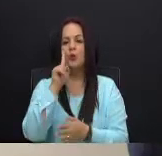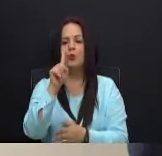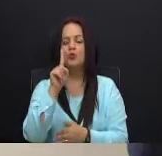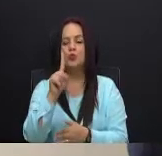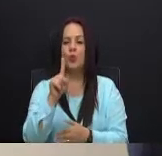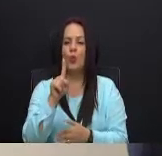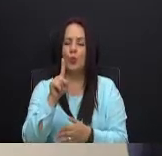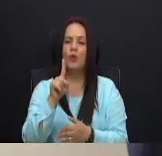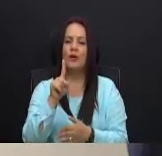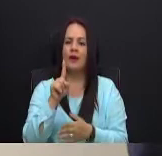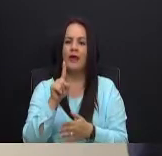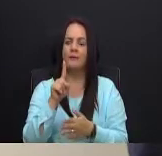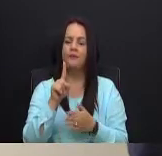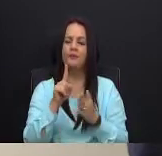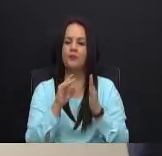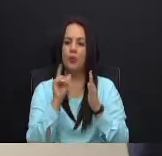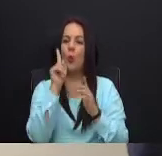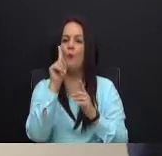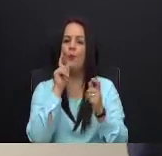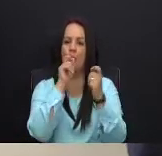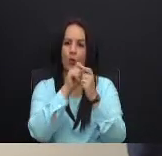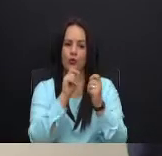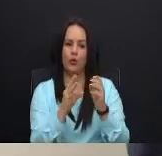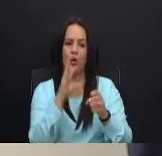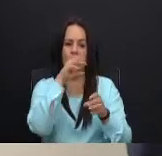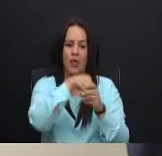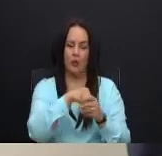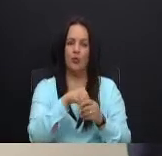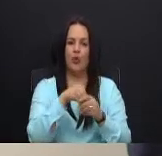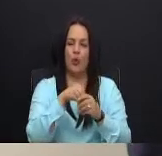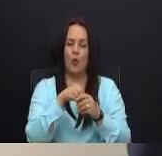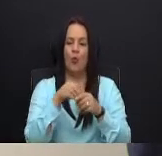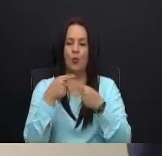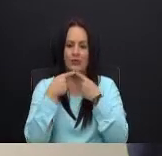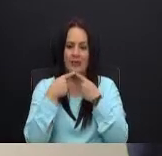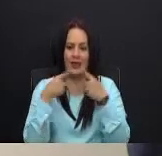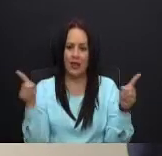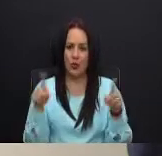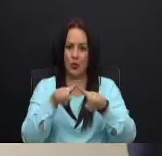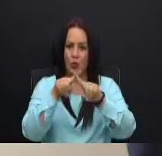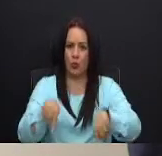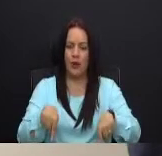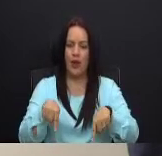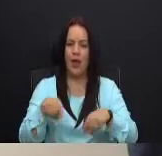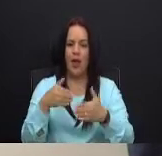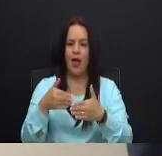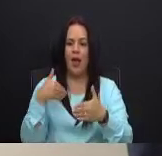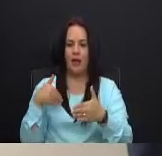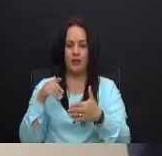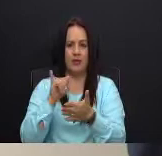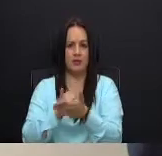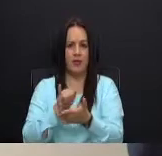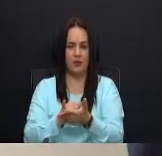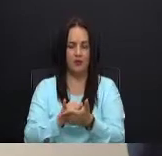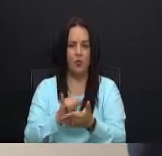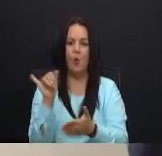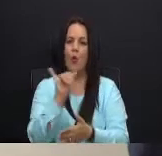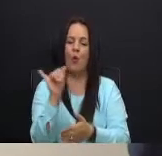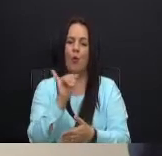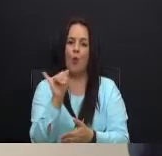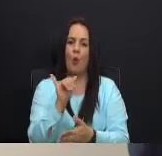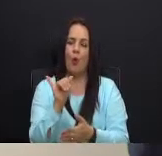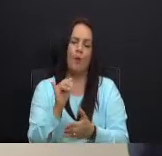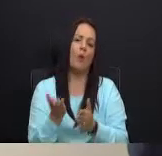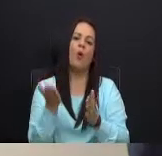disposición contenida en un decreto que fue derogado, y con anticipación a esto, pues lo que estaba, como lo hemos